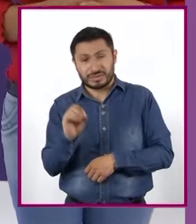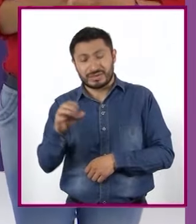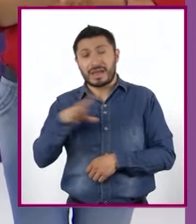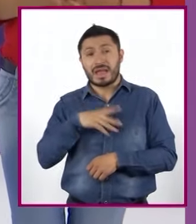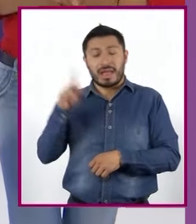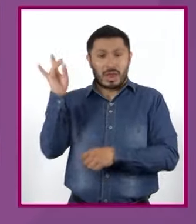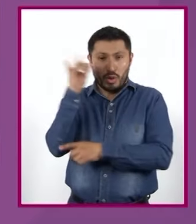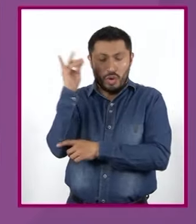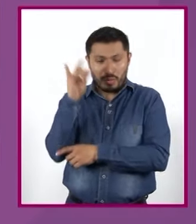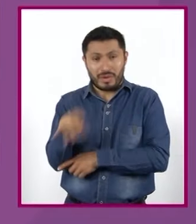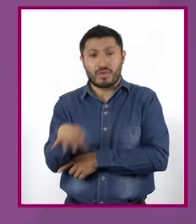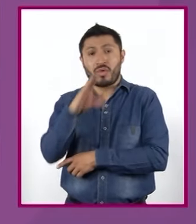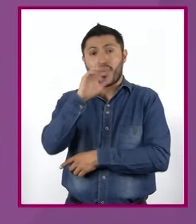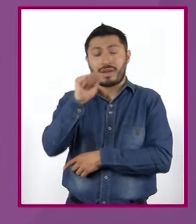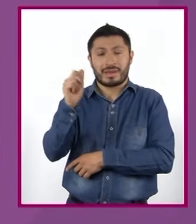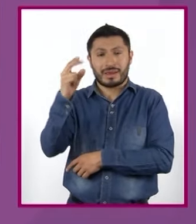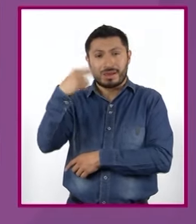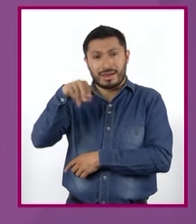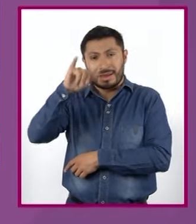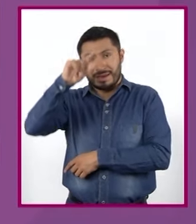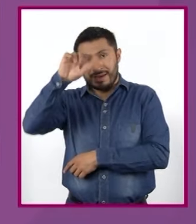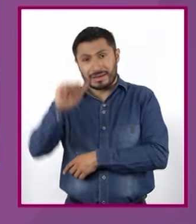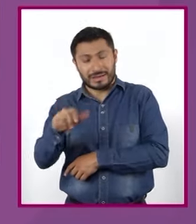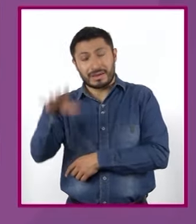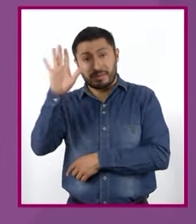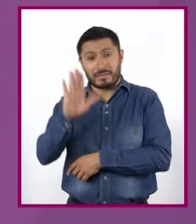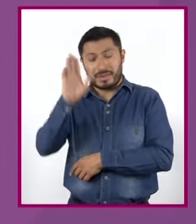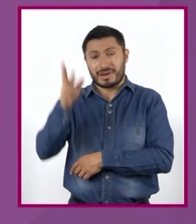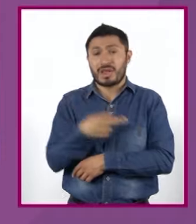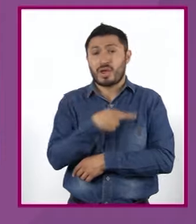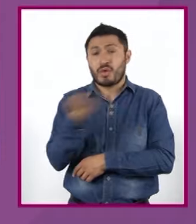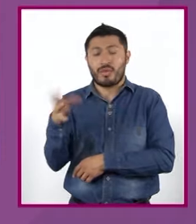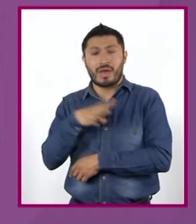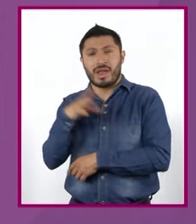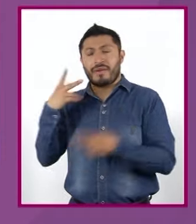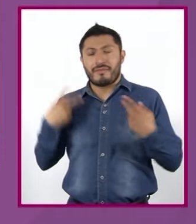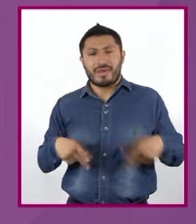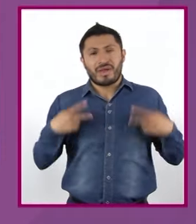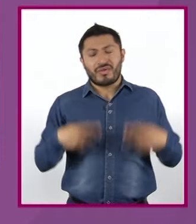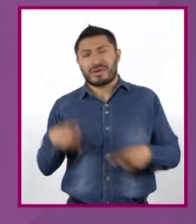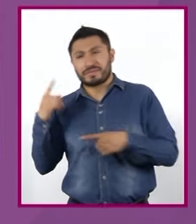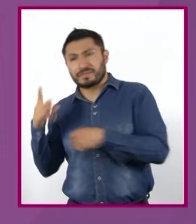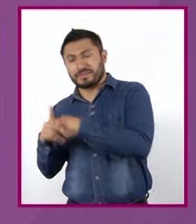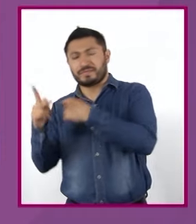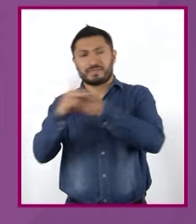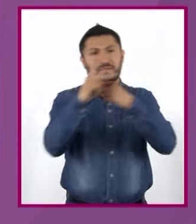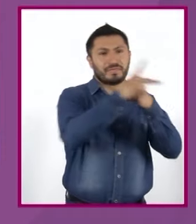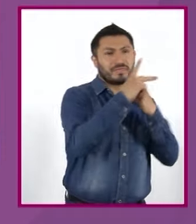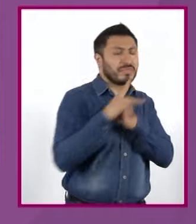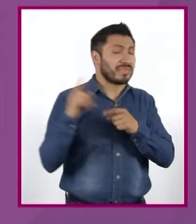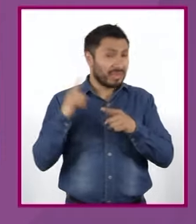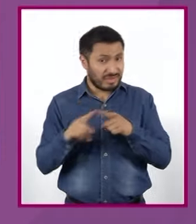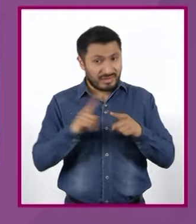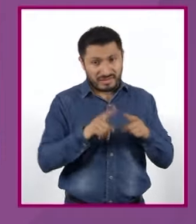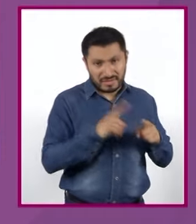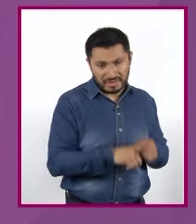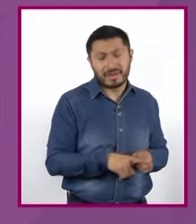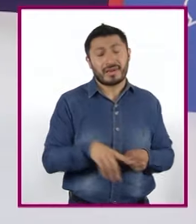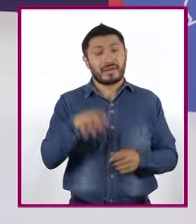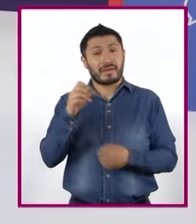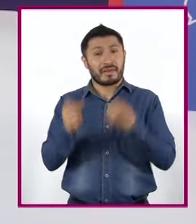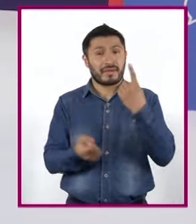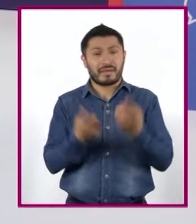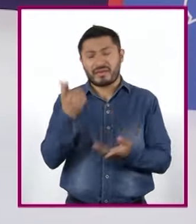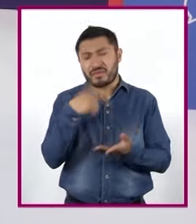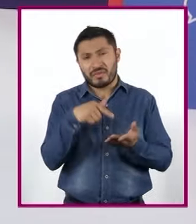dice cañita. Parece que a este restaurante acuden personas de distintas nacionalidades. Y es que en ciertos